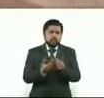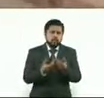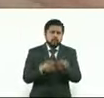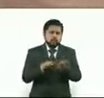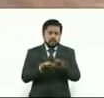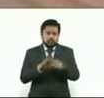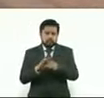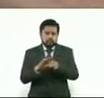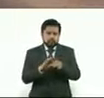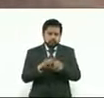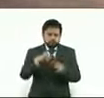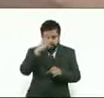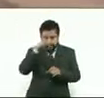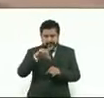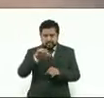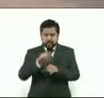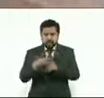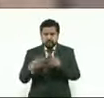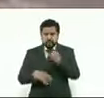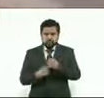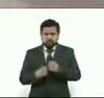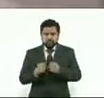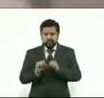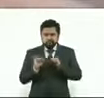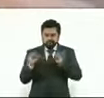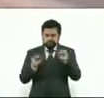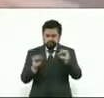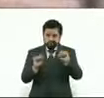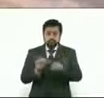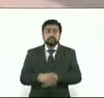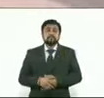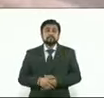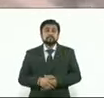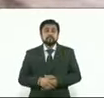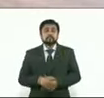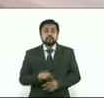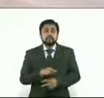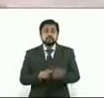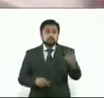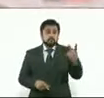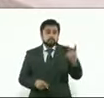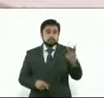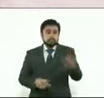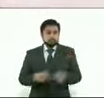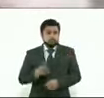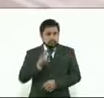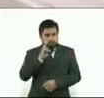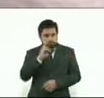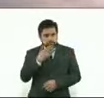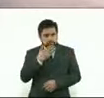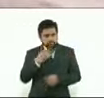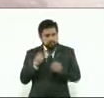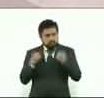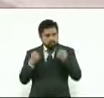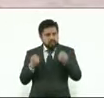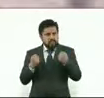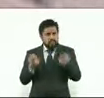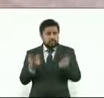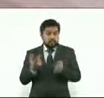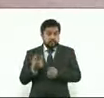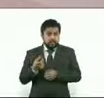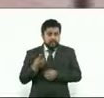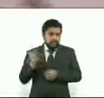izquierda y a la derecha está Darío Castro. Los dos, Benjamín, Toño, se ven muy fuertes. Puede ser un final